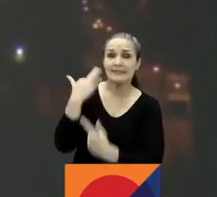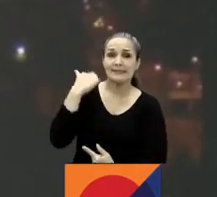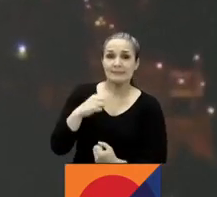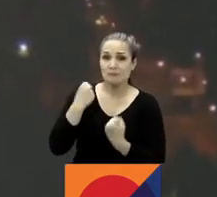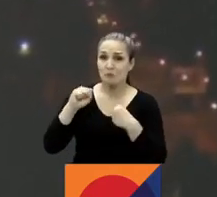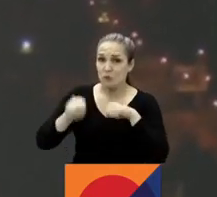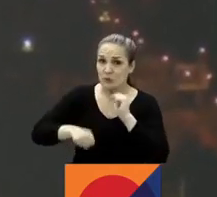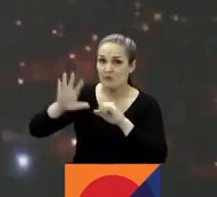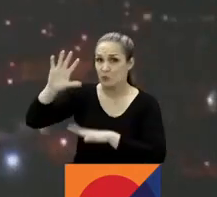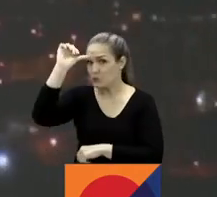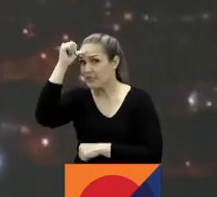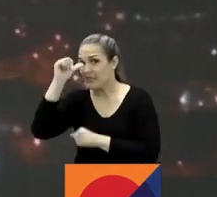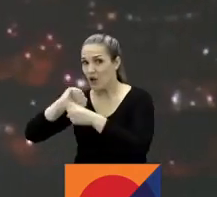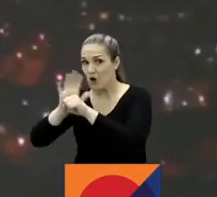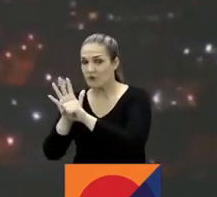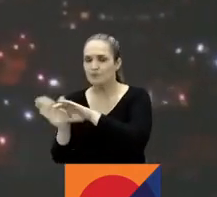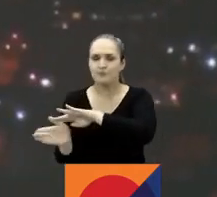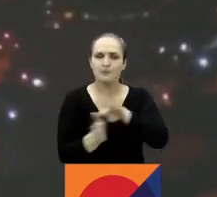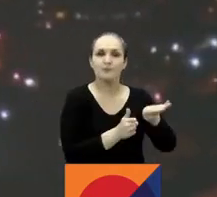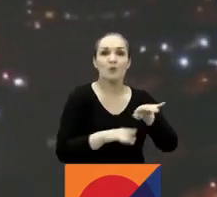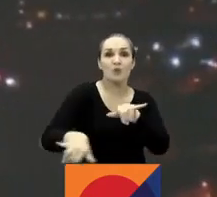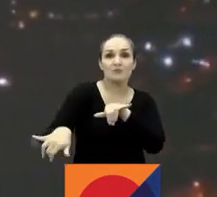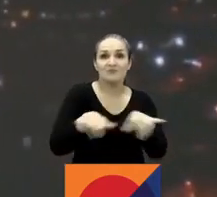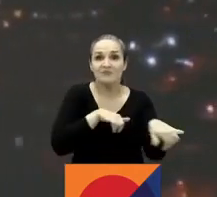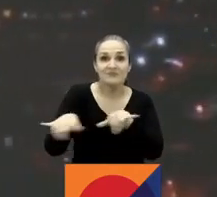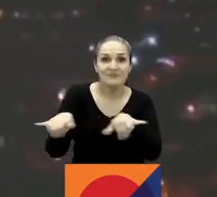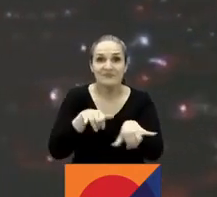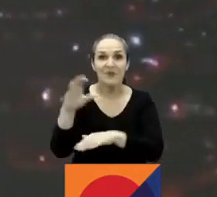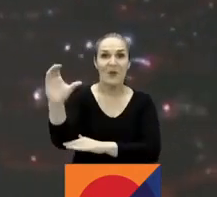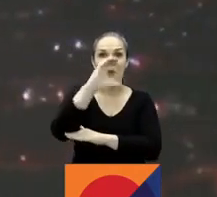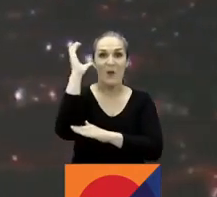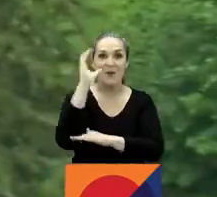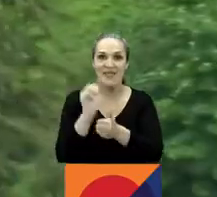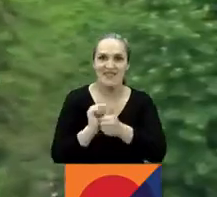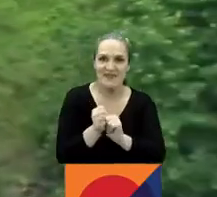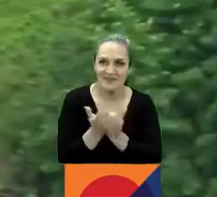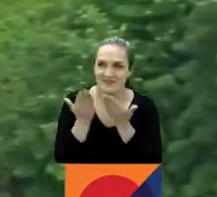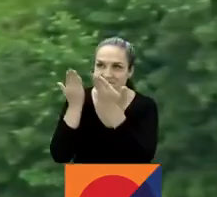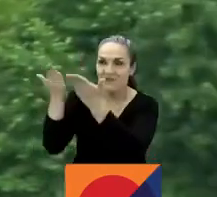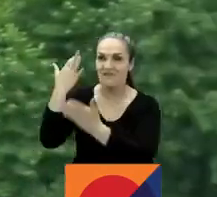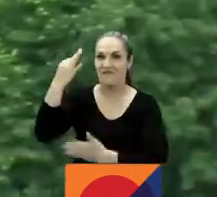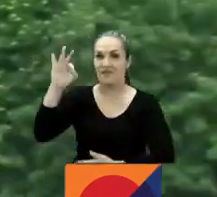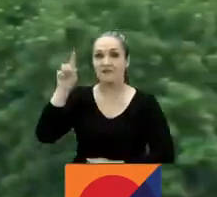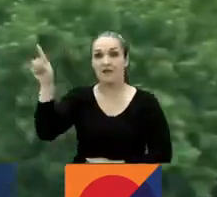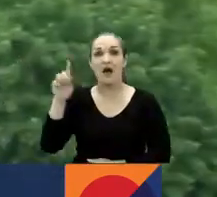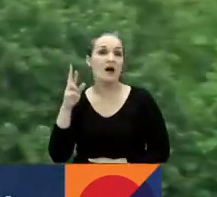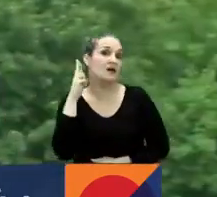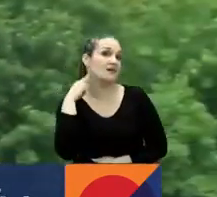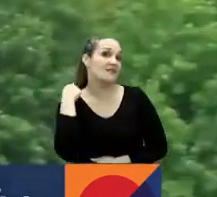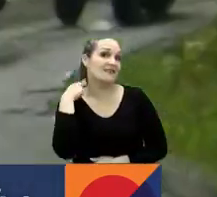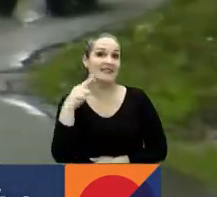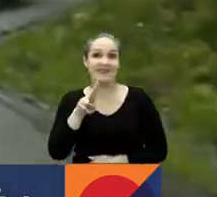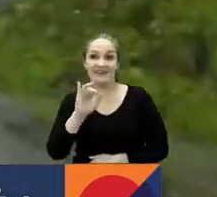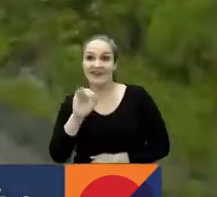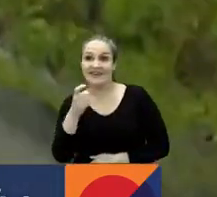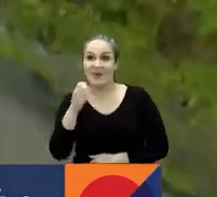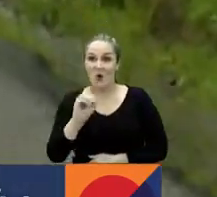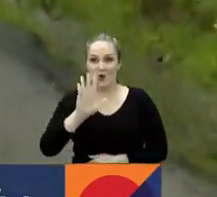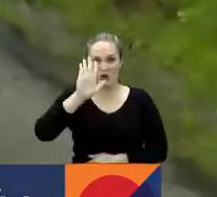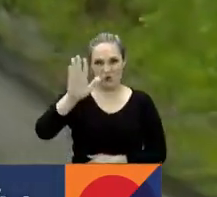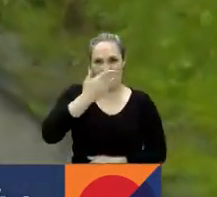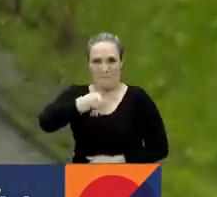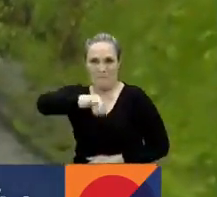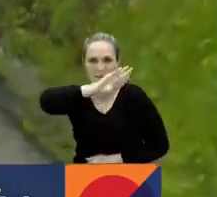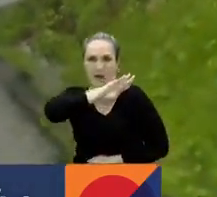En deportes, los ciclistas colombianos se destacaron en el Tour de Francia. Rigoberto Urán ascendió al tercer lugar de la clasificación general